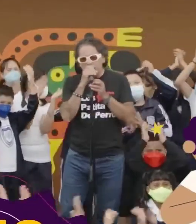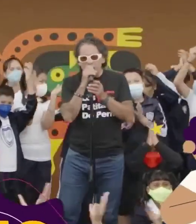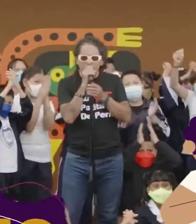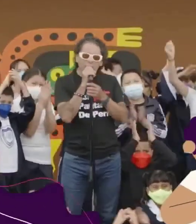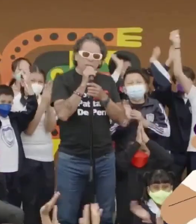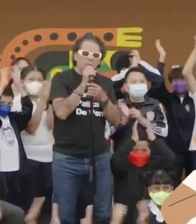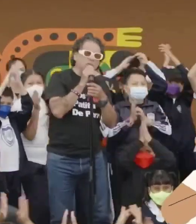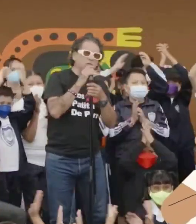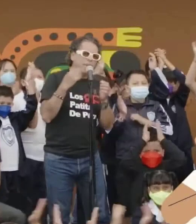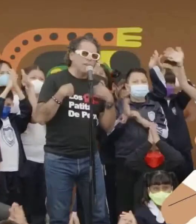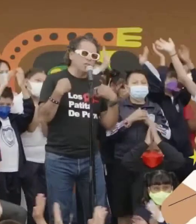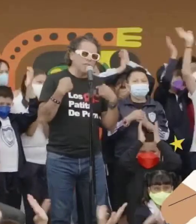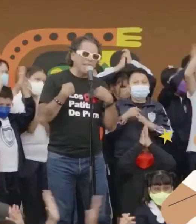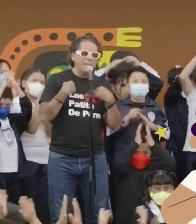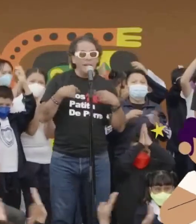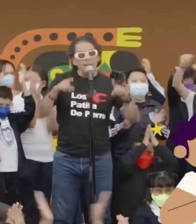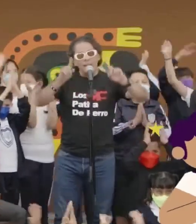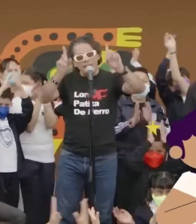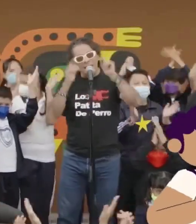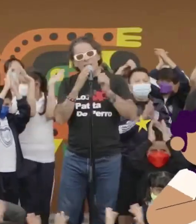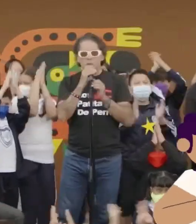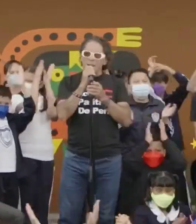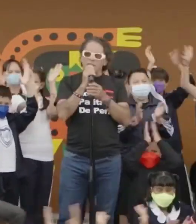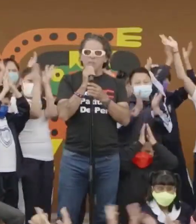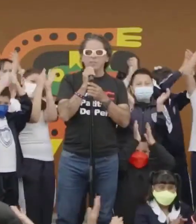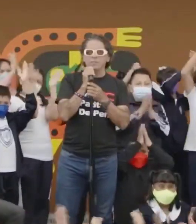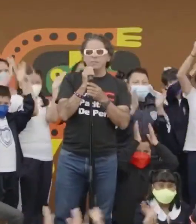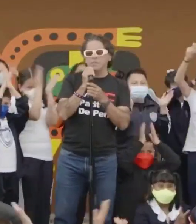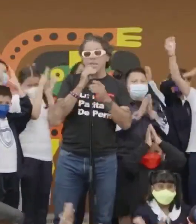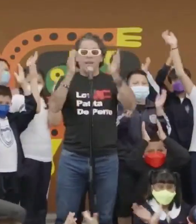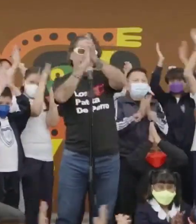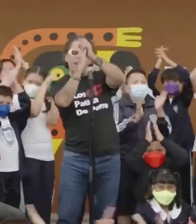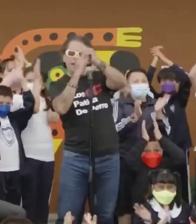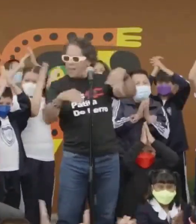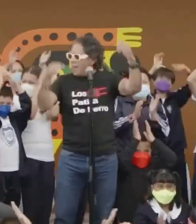contenta, pues soy bien consciente de la situación.